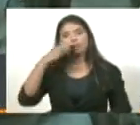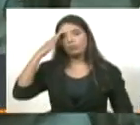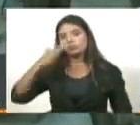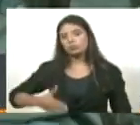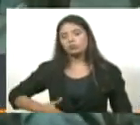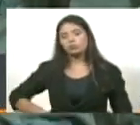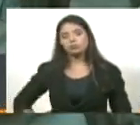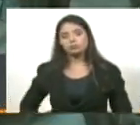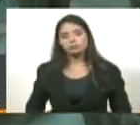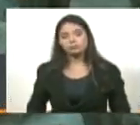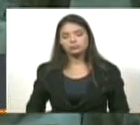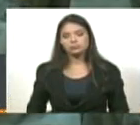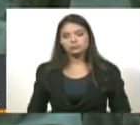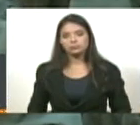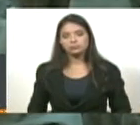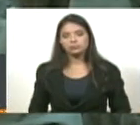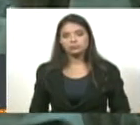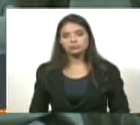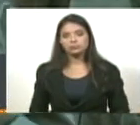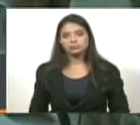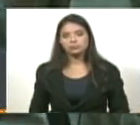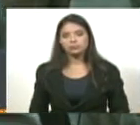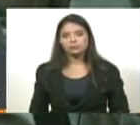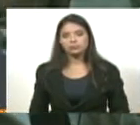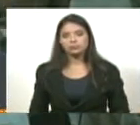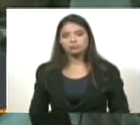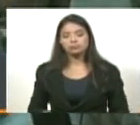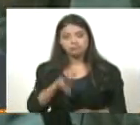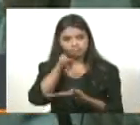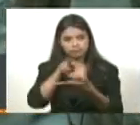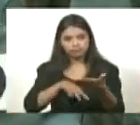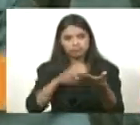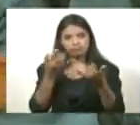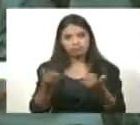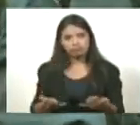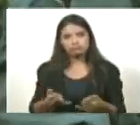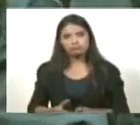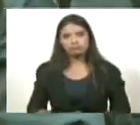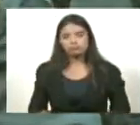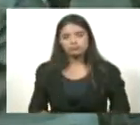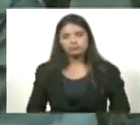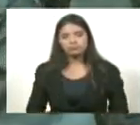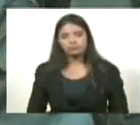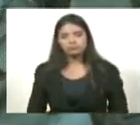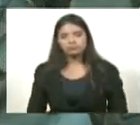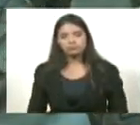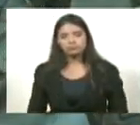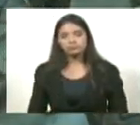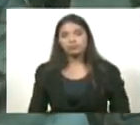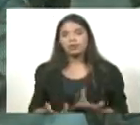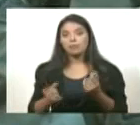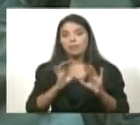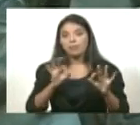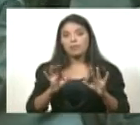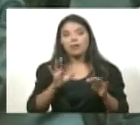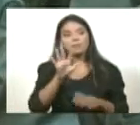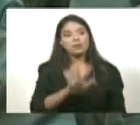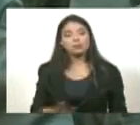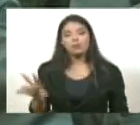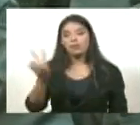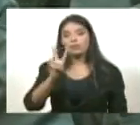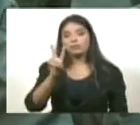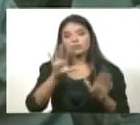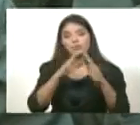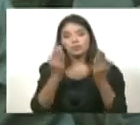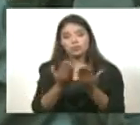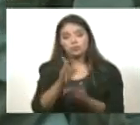y soldadas de nuestra noble institución. Voy a proceder a leer el comunicado que hemos preparado para Venezuela y para el